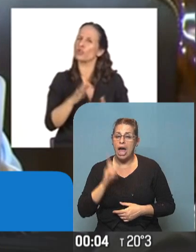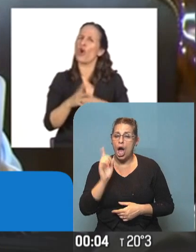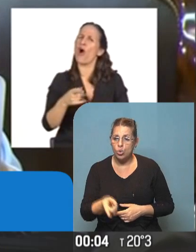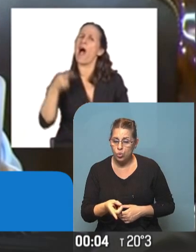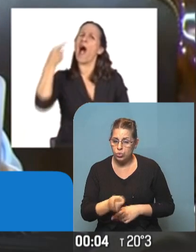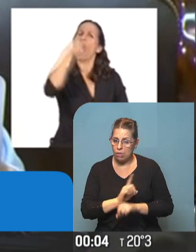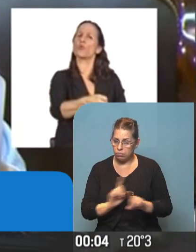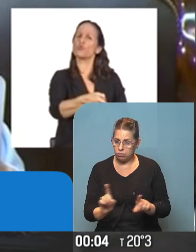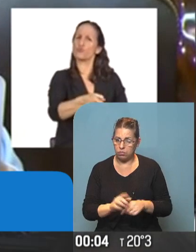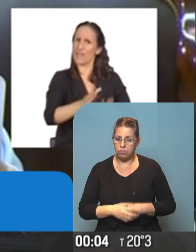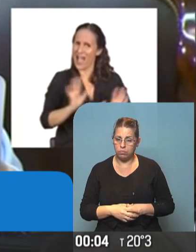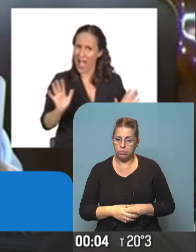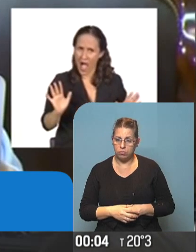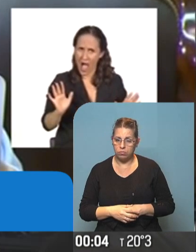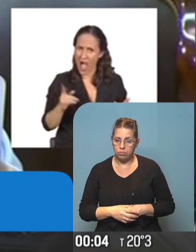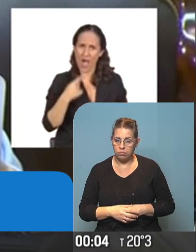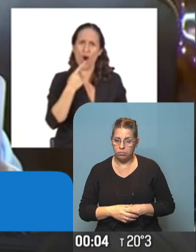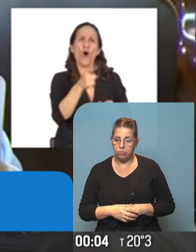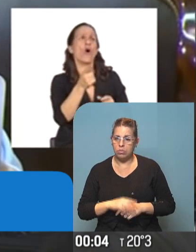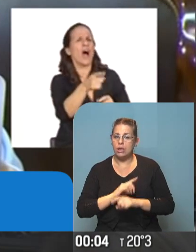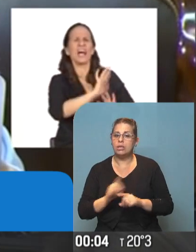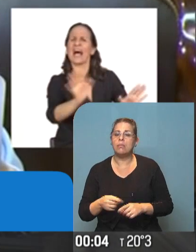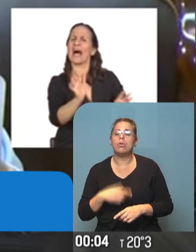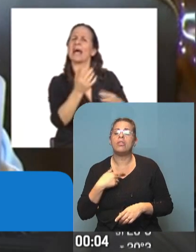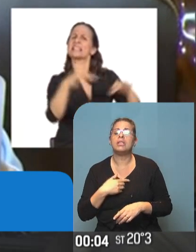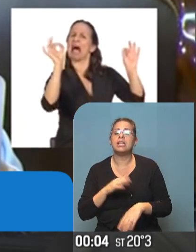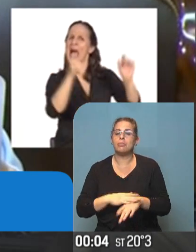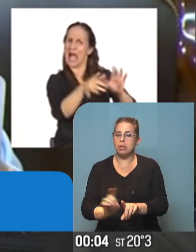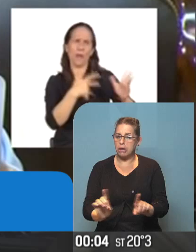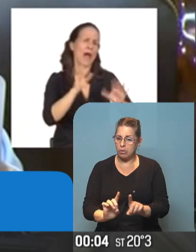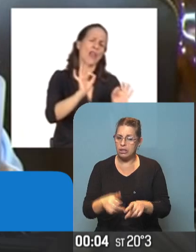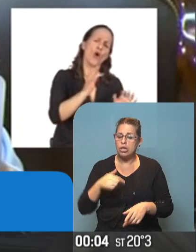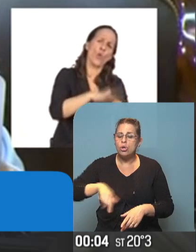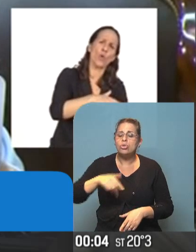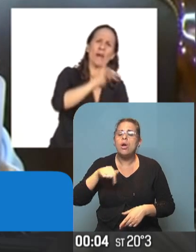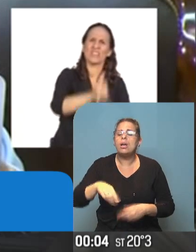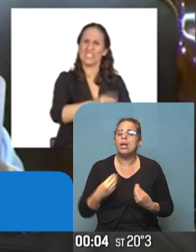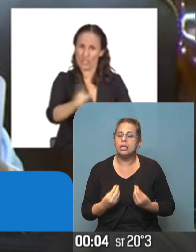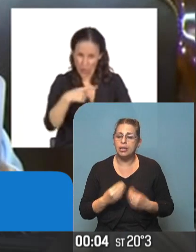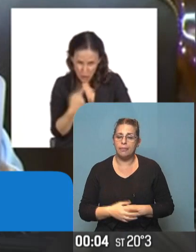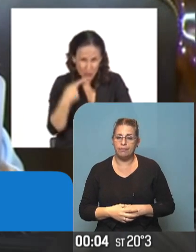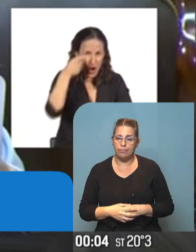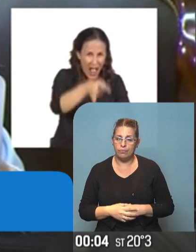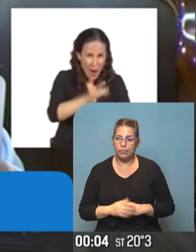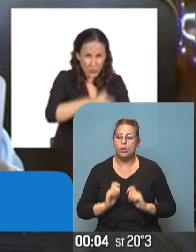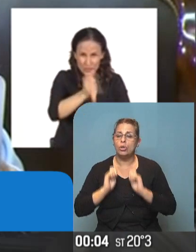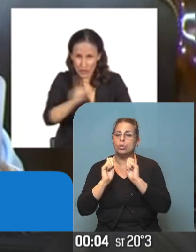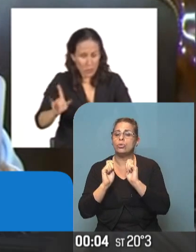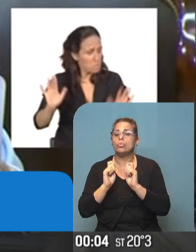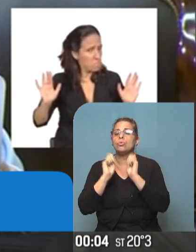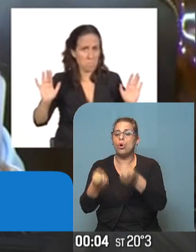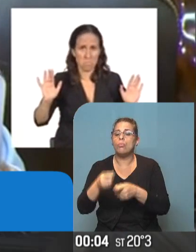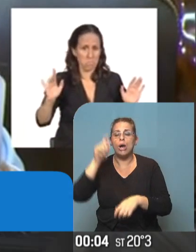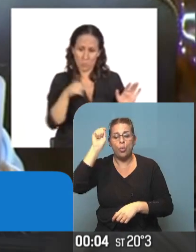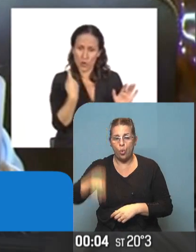acusando, no estamos sobreseyendo. Lo que estamos haciendo es ponerlo a disposición del